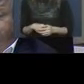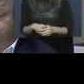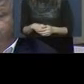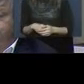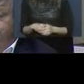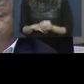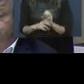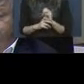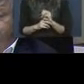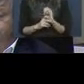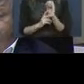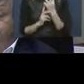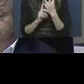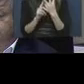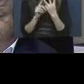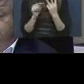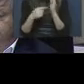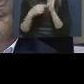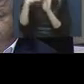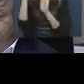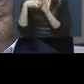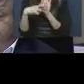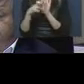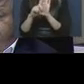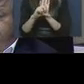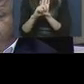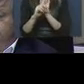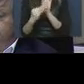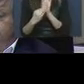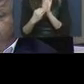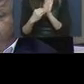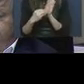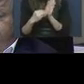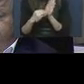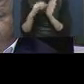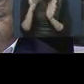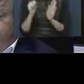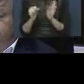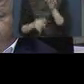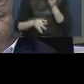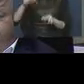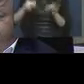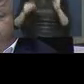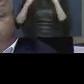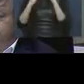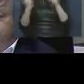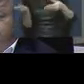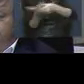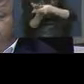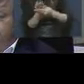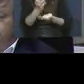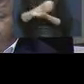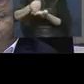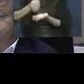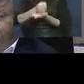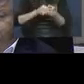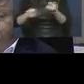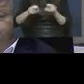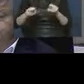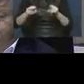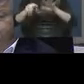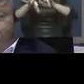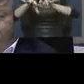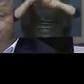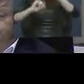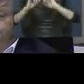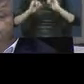lugar, este proyecto de ley establece la tramitación electrónica de las causas en los procedimientos tributarios aduaneros.